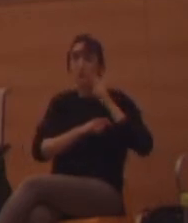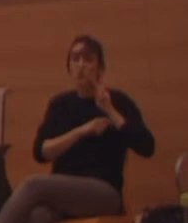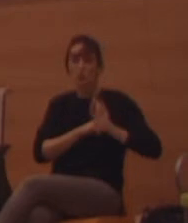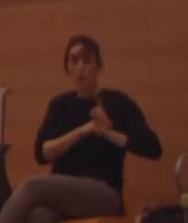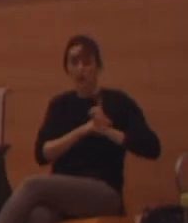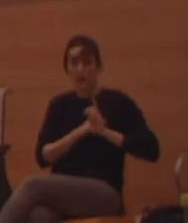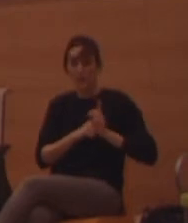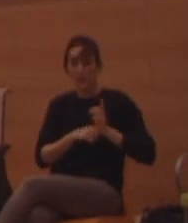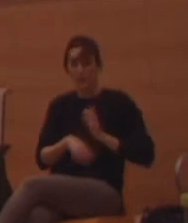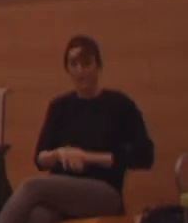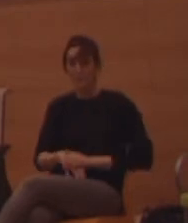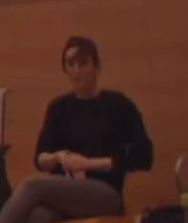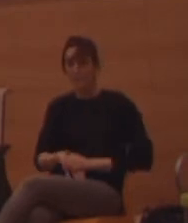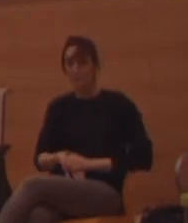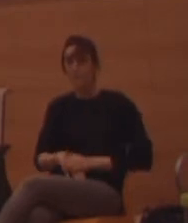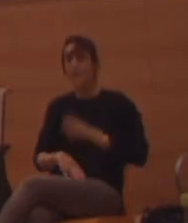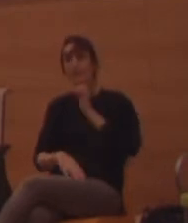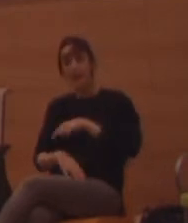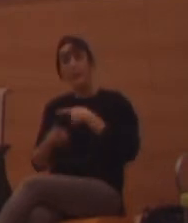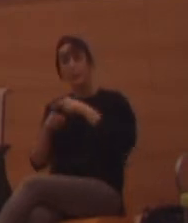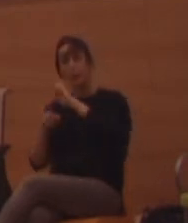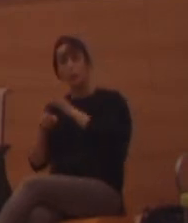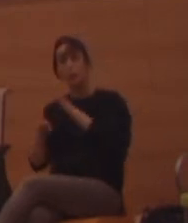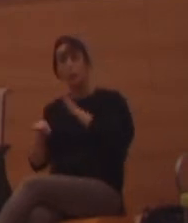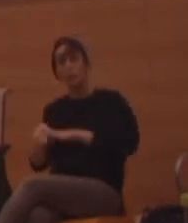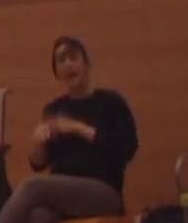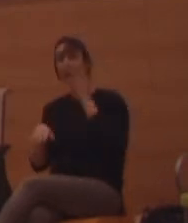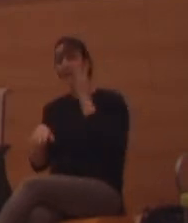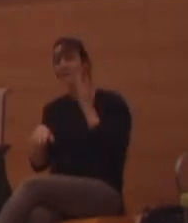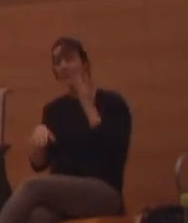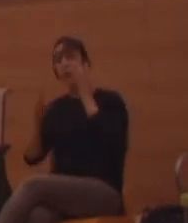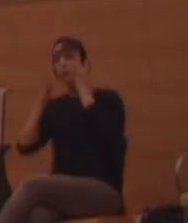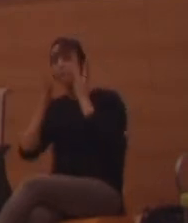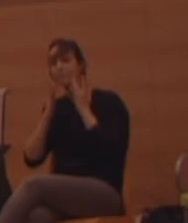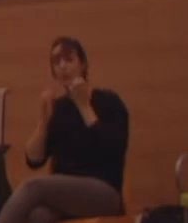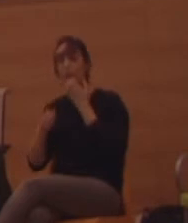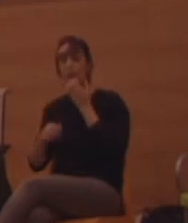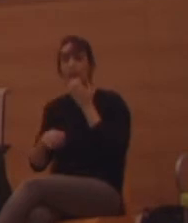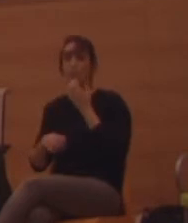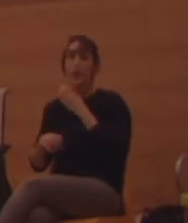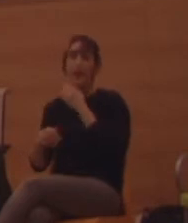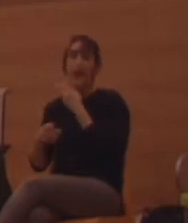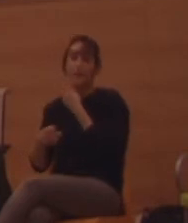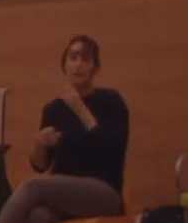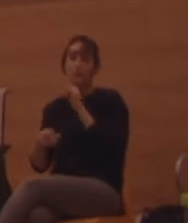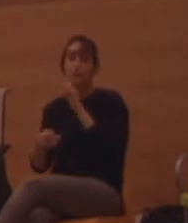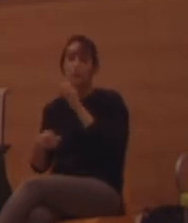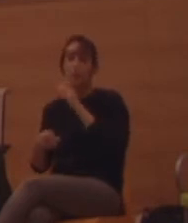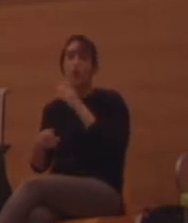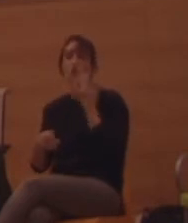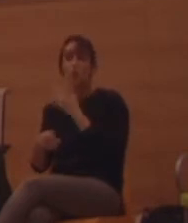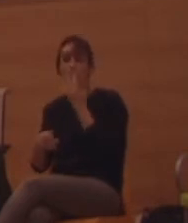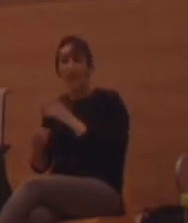Y después tenemos productos para la desinfección y la descontaminación, como la povidona iodada, la clorexidina, todo lo que